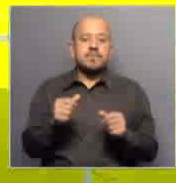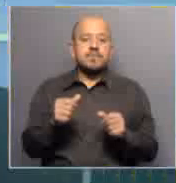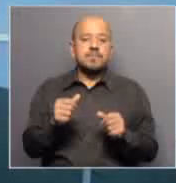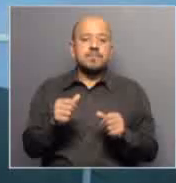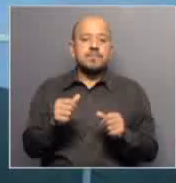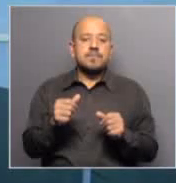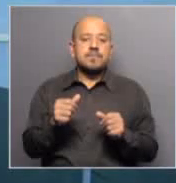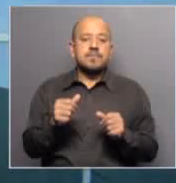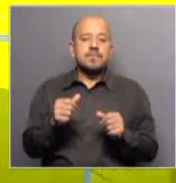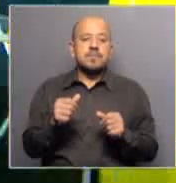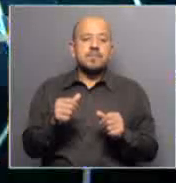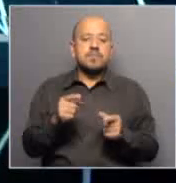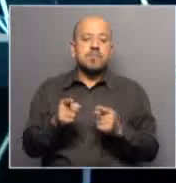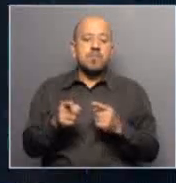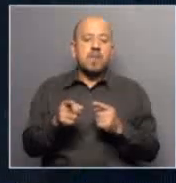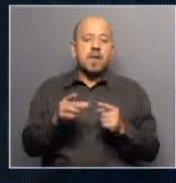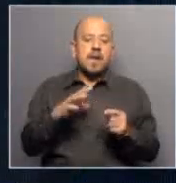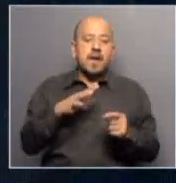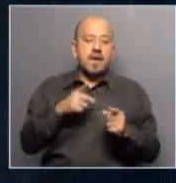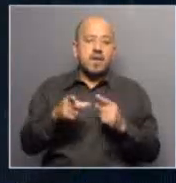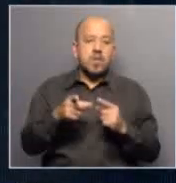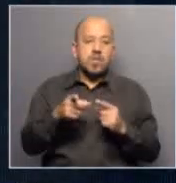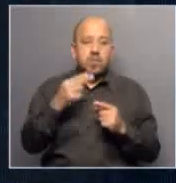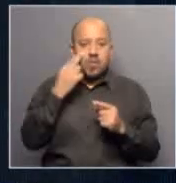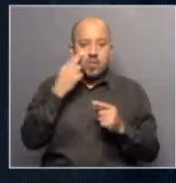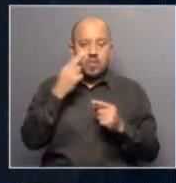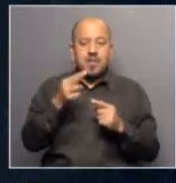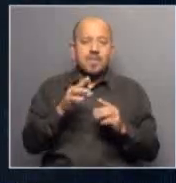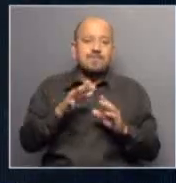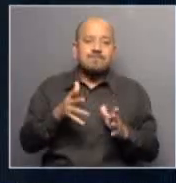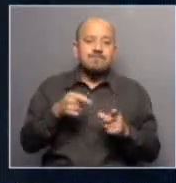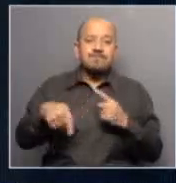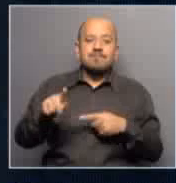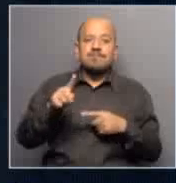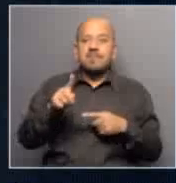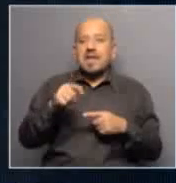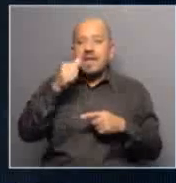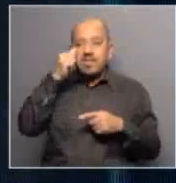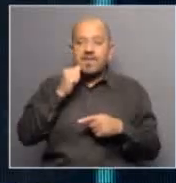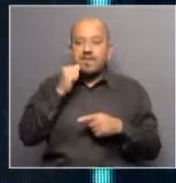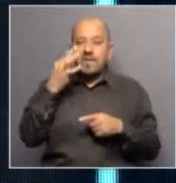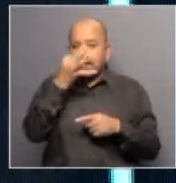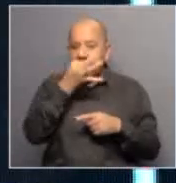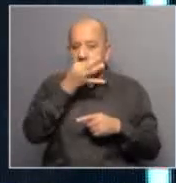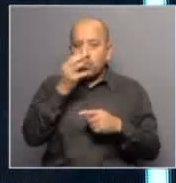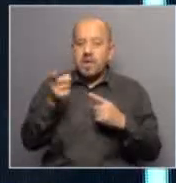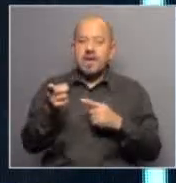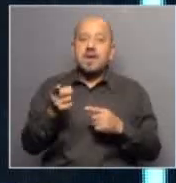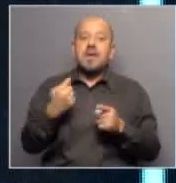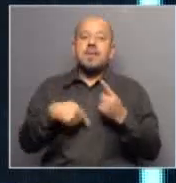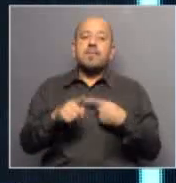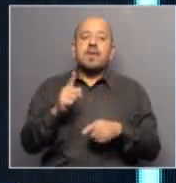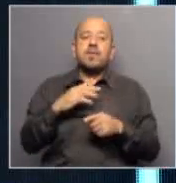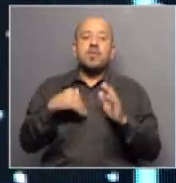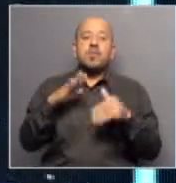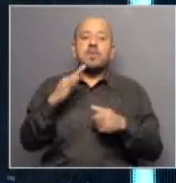le han ocasionado un buraco a lo mejor chico al narcotraficante, al narcotráfico. Pero lo